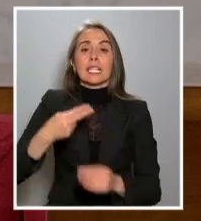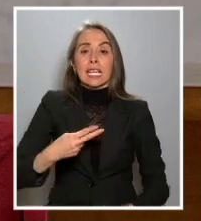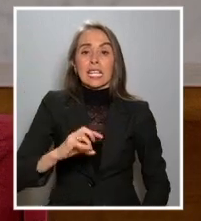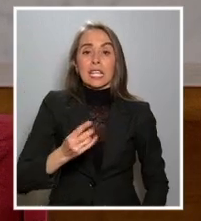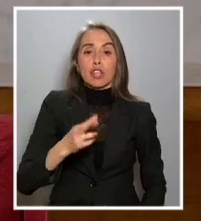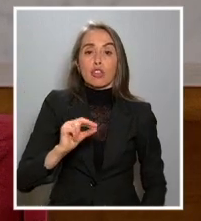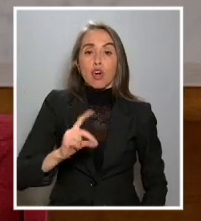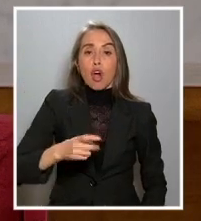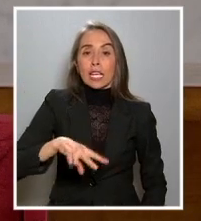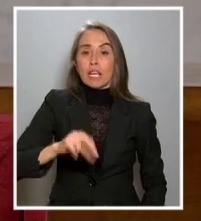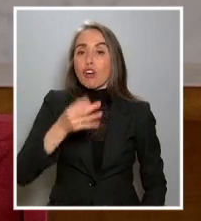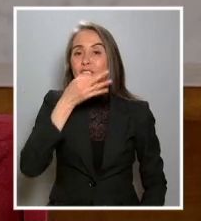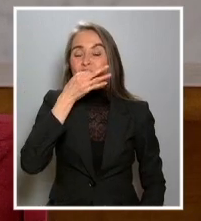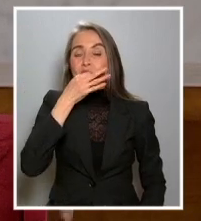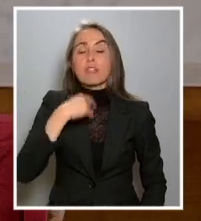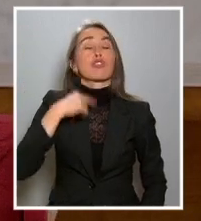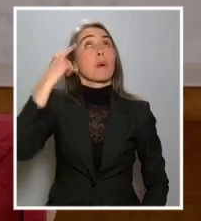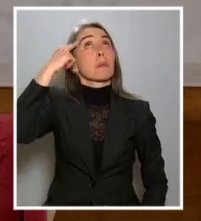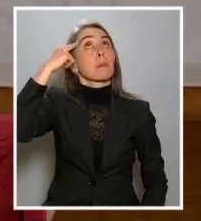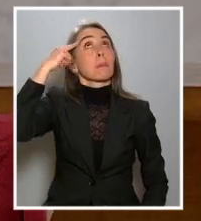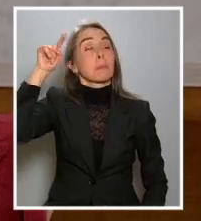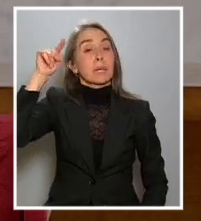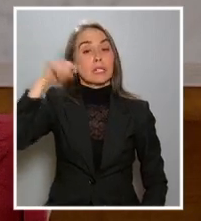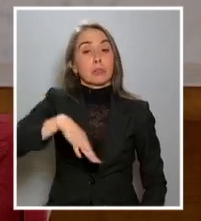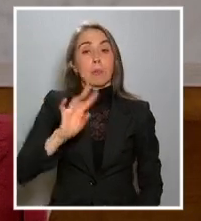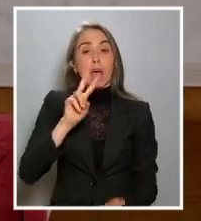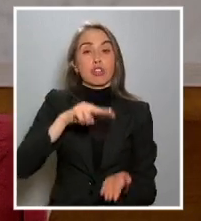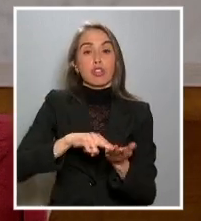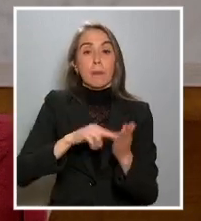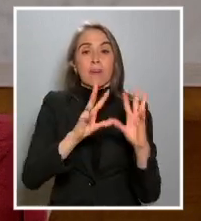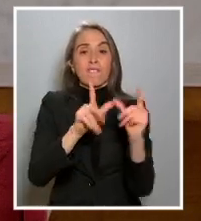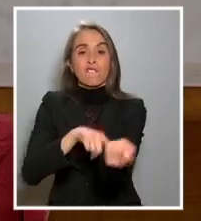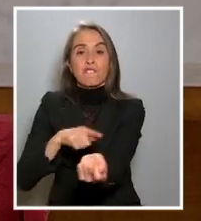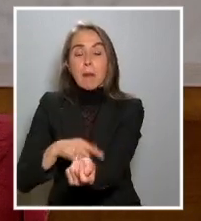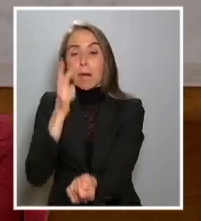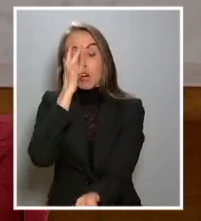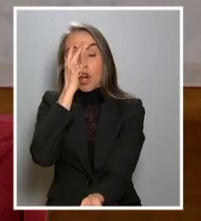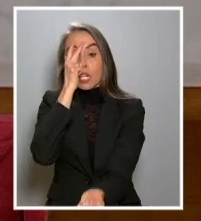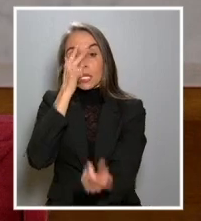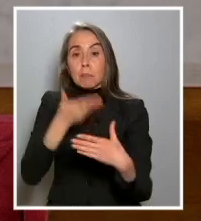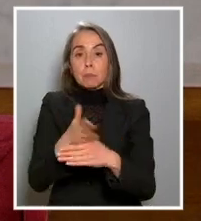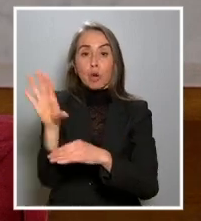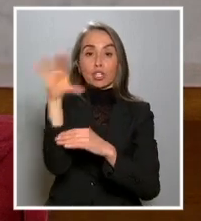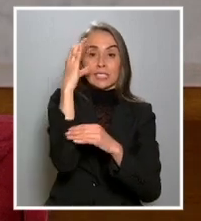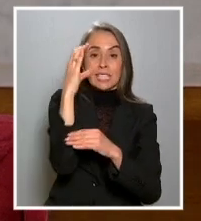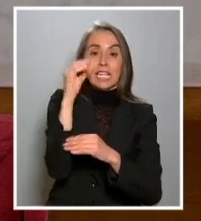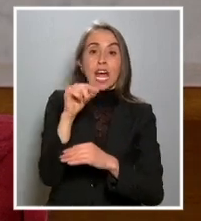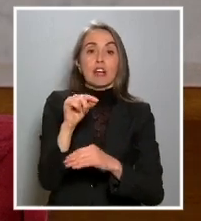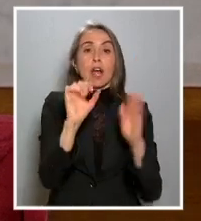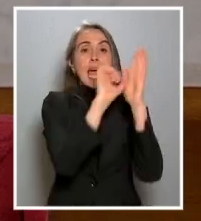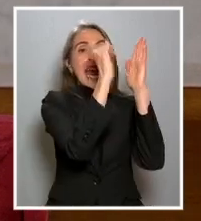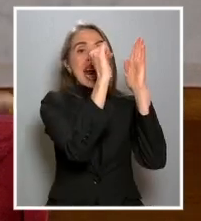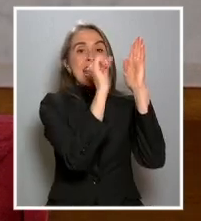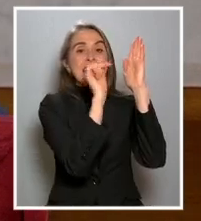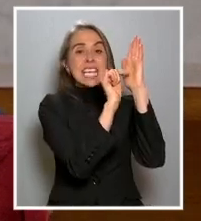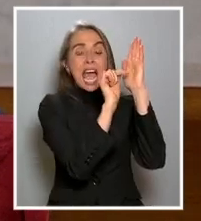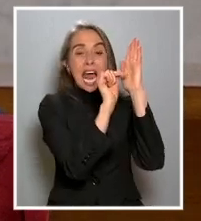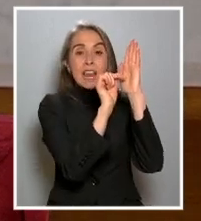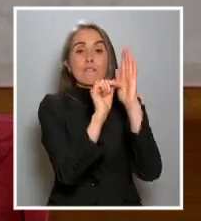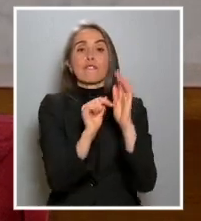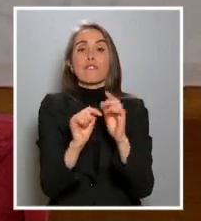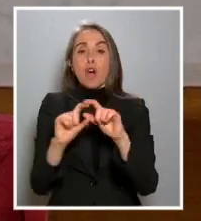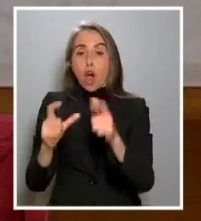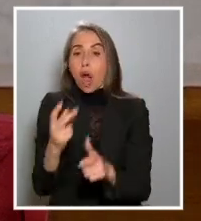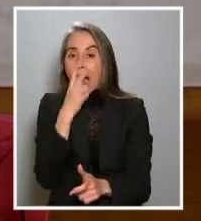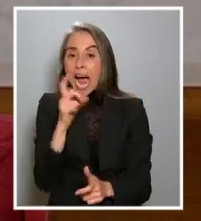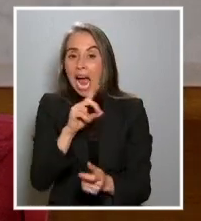verde. Pienso en los más de 2.000 hogares de Coquimbo y La Serena que hoy día encienden el calefón y cocinan con gas mezclado con